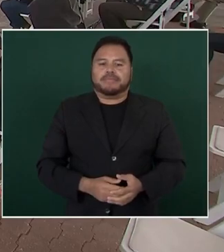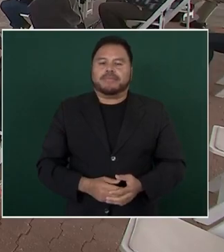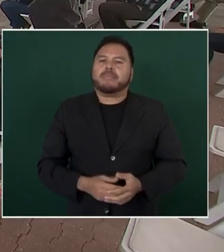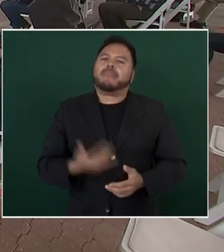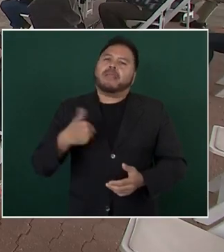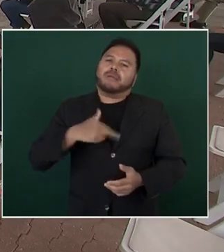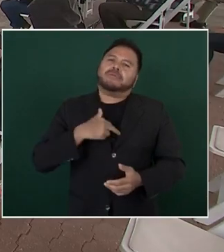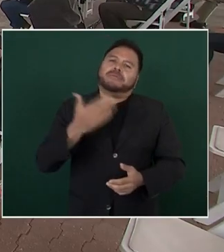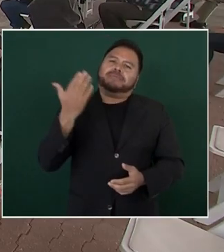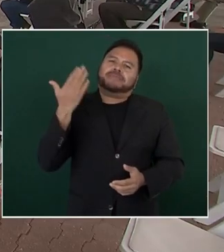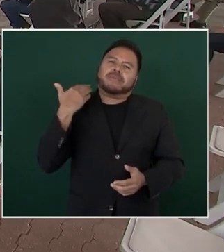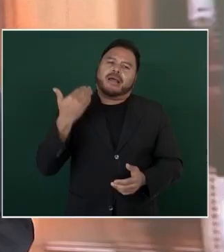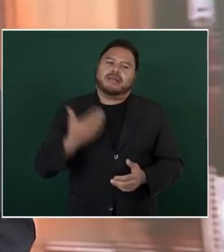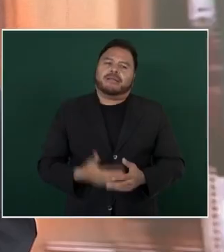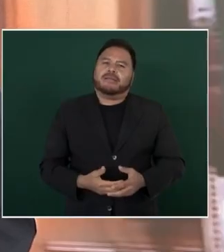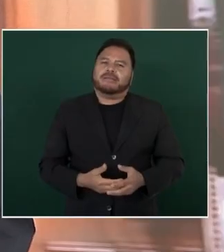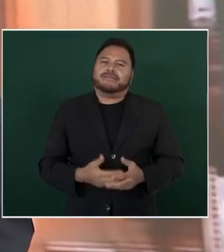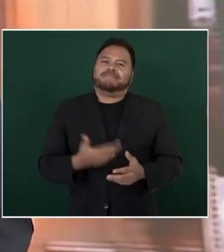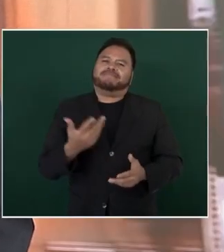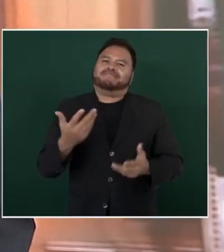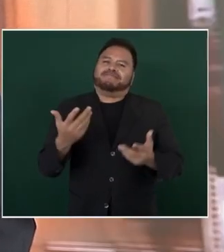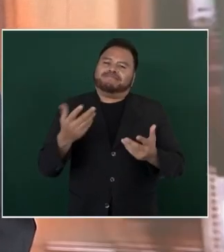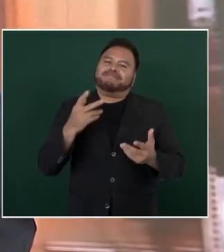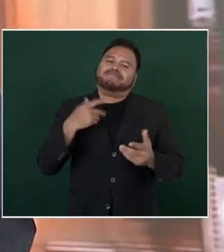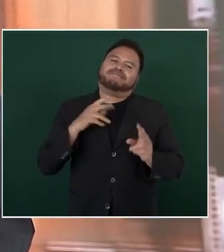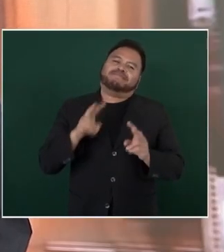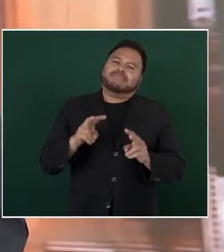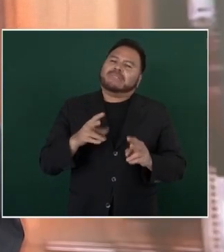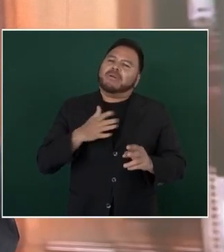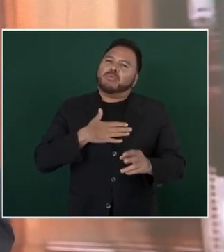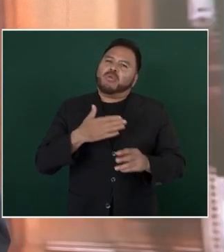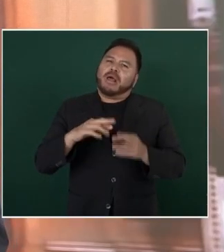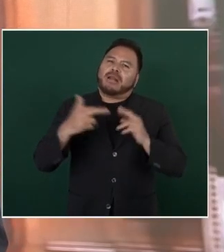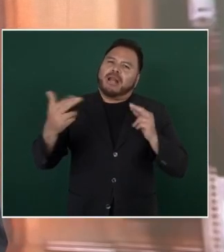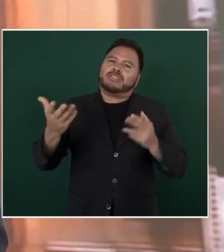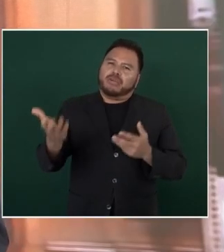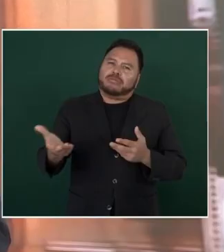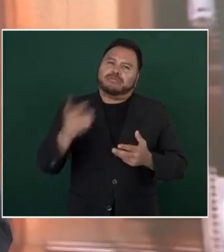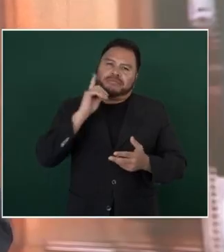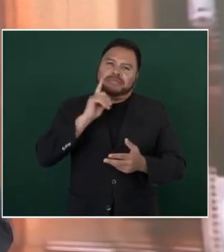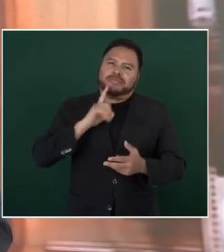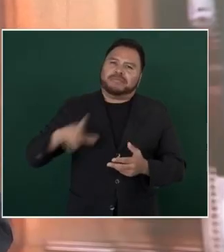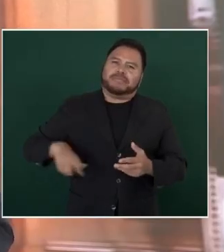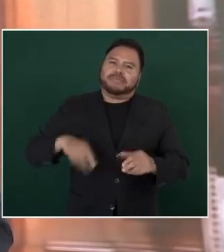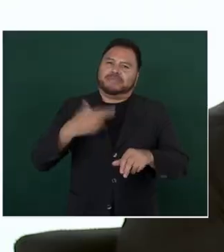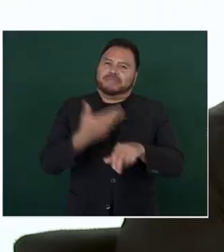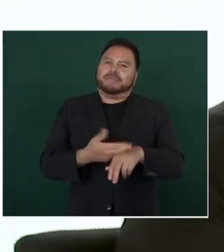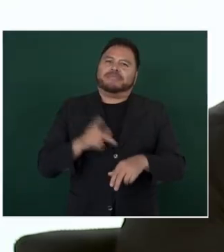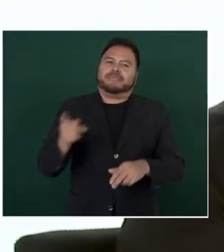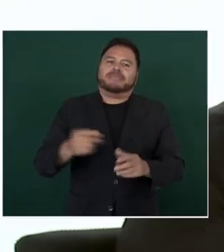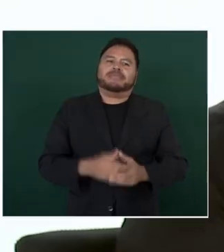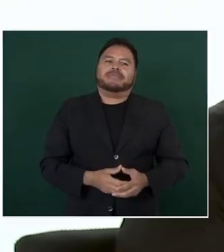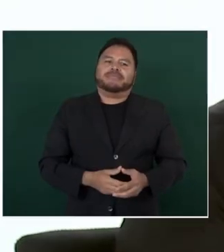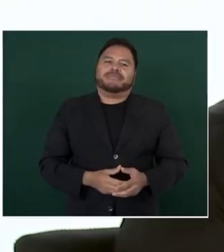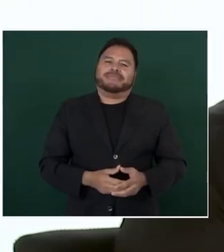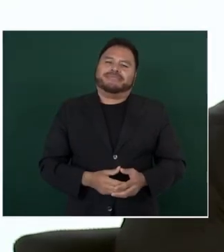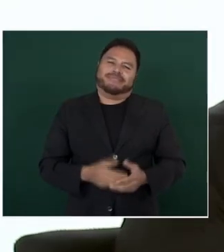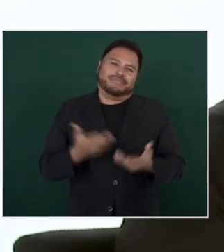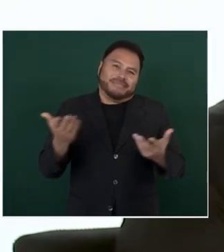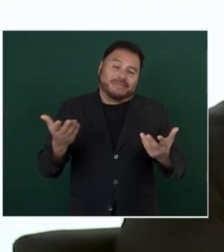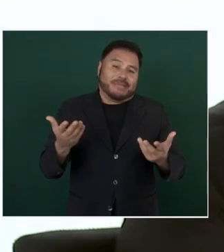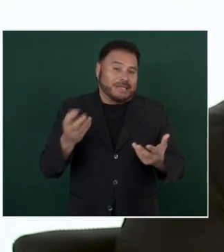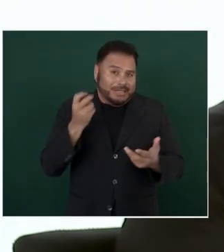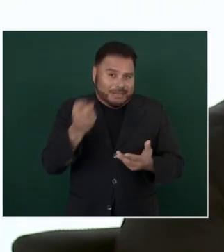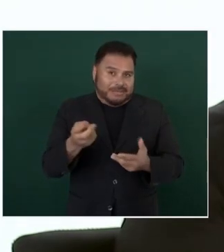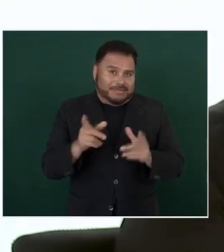Hemos tenido muy buena relación, Y no